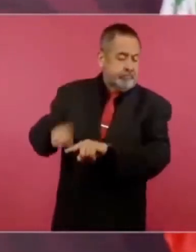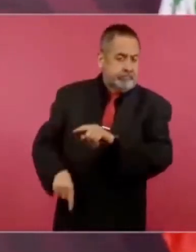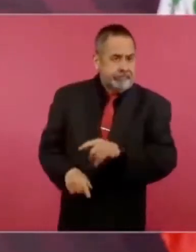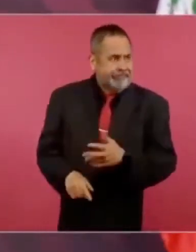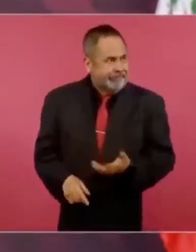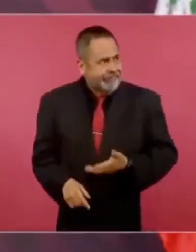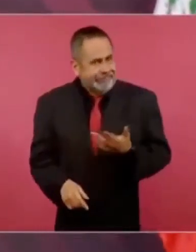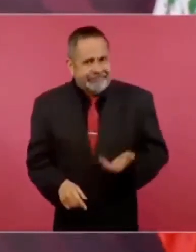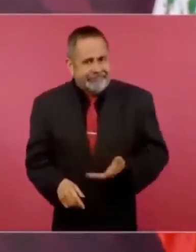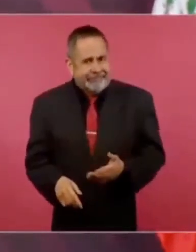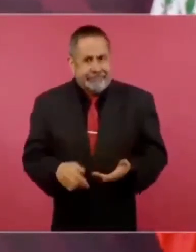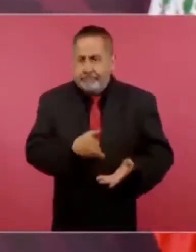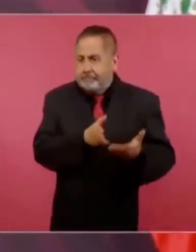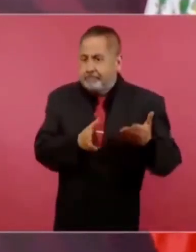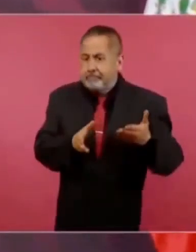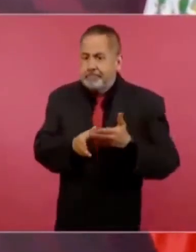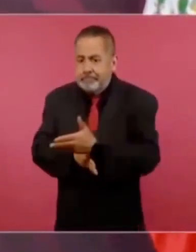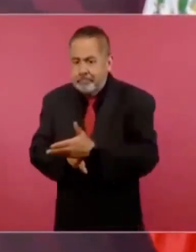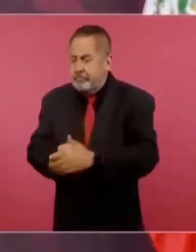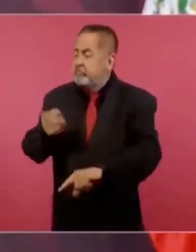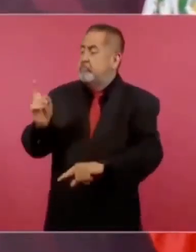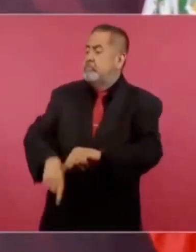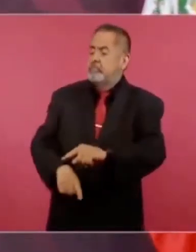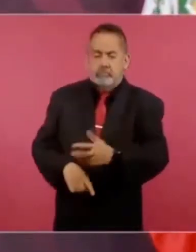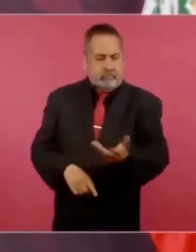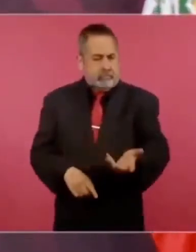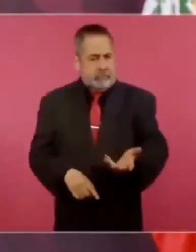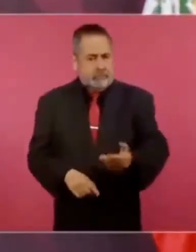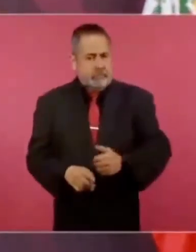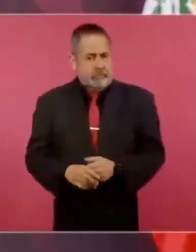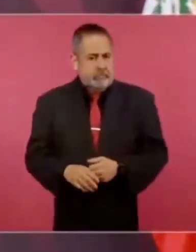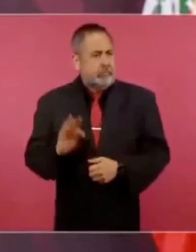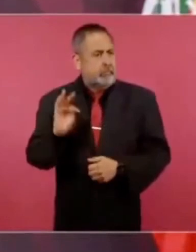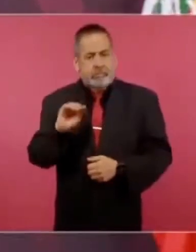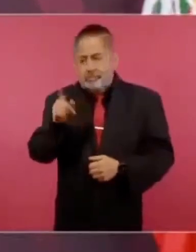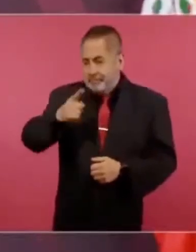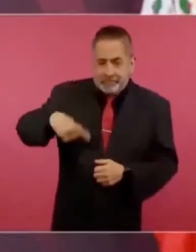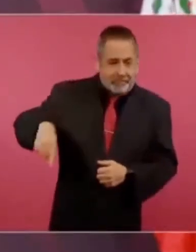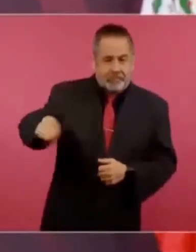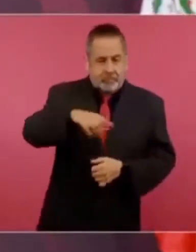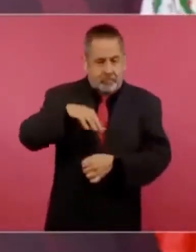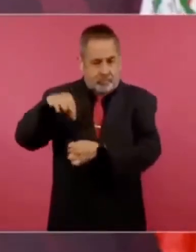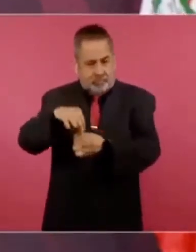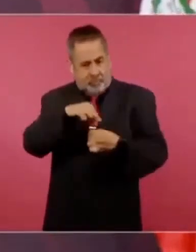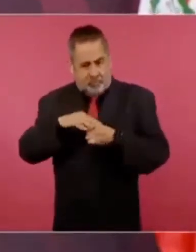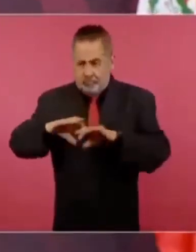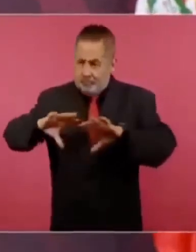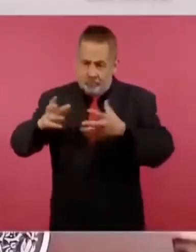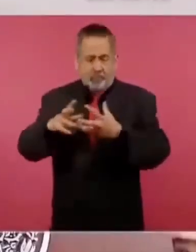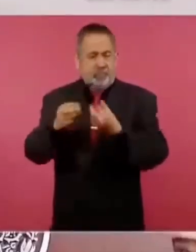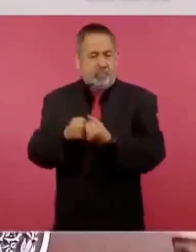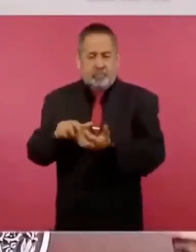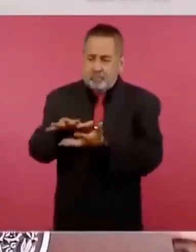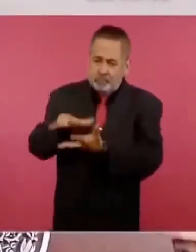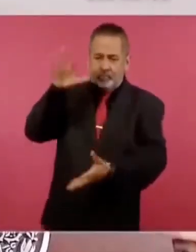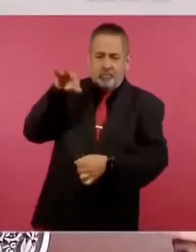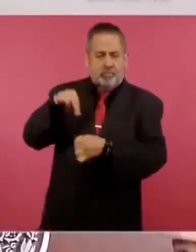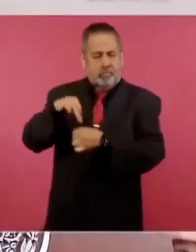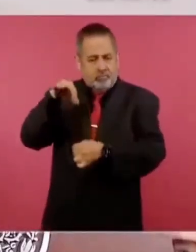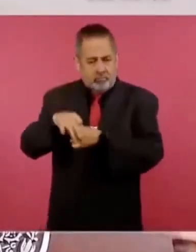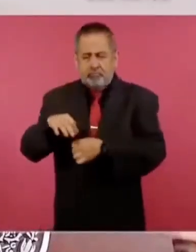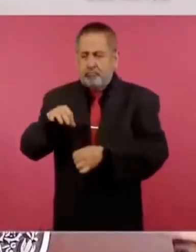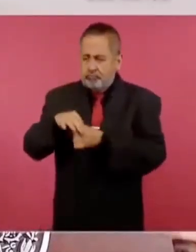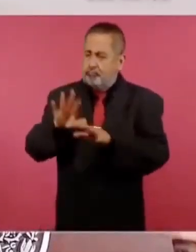legislativo Aunque eh hayan votado todos los legisladores o la mayoría de los